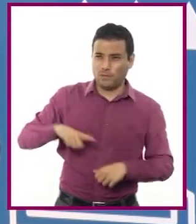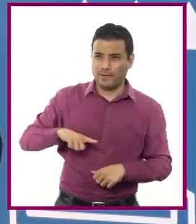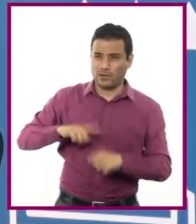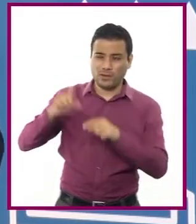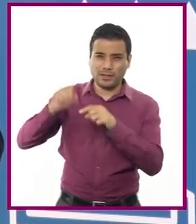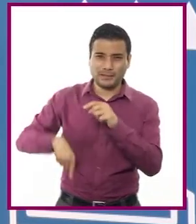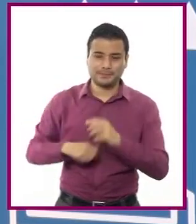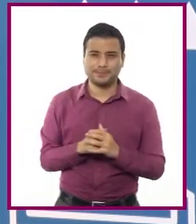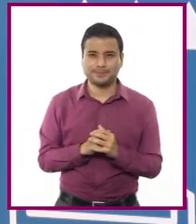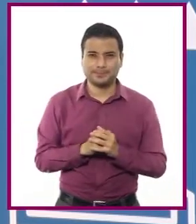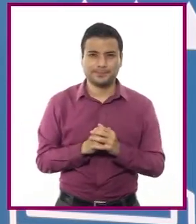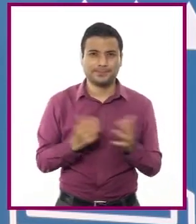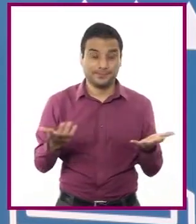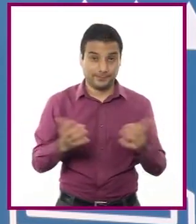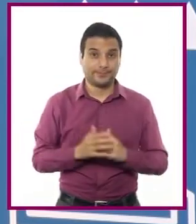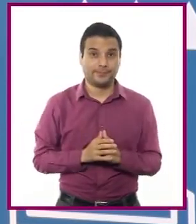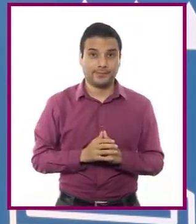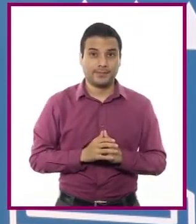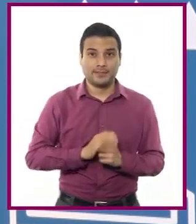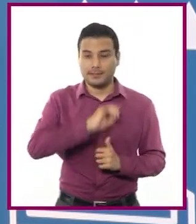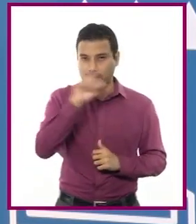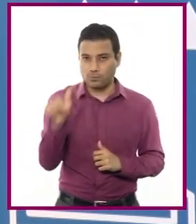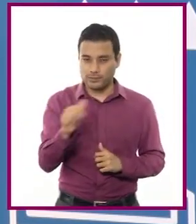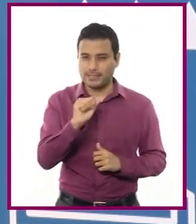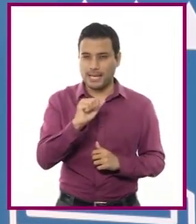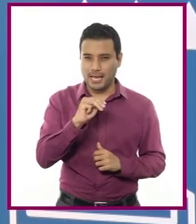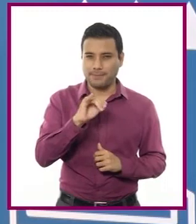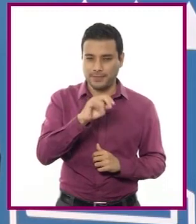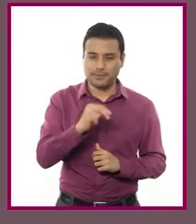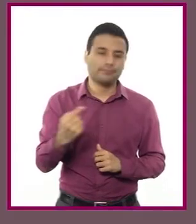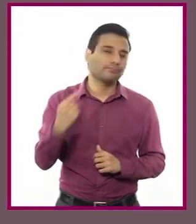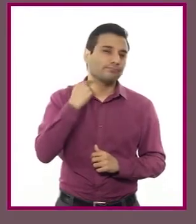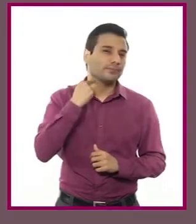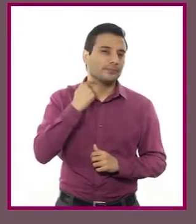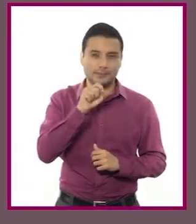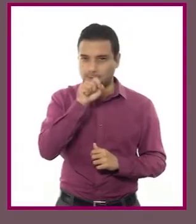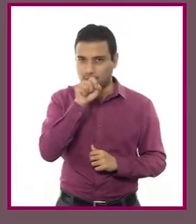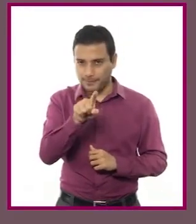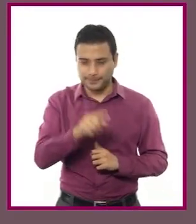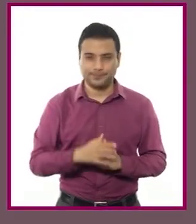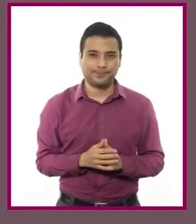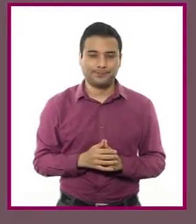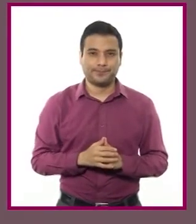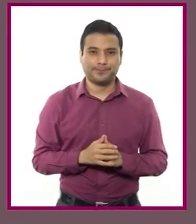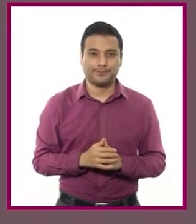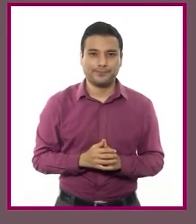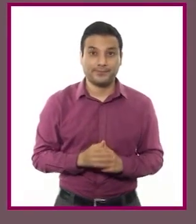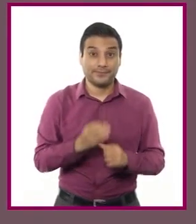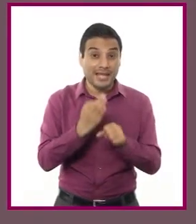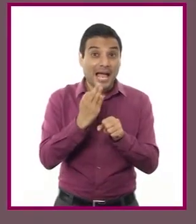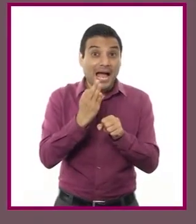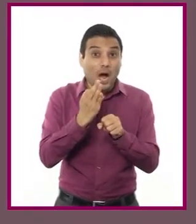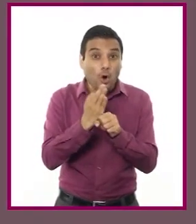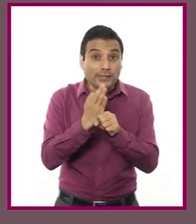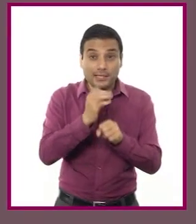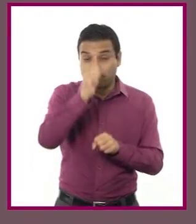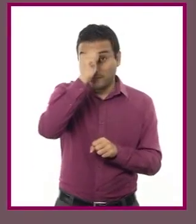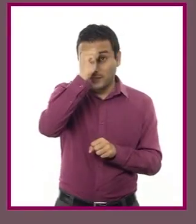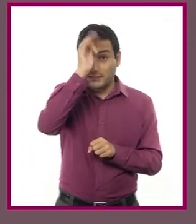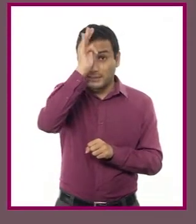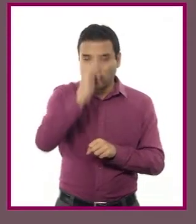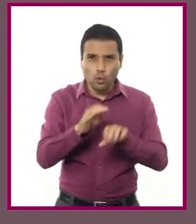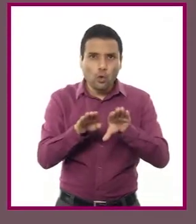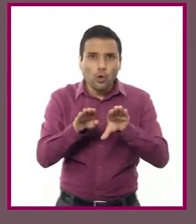Así, Amin fue asesinado a finales de ese año. En este momento, la situación en Afganistán se volvió más